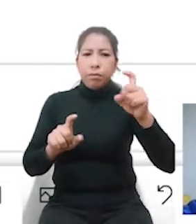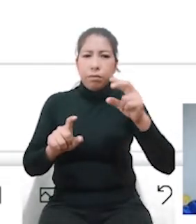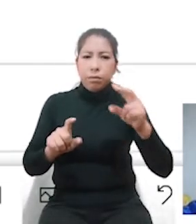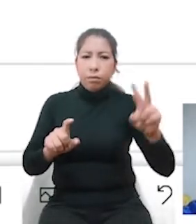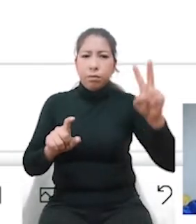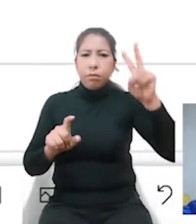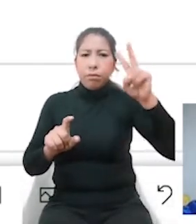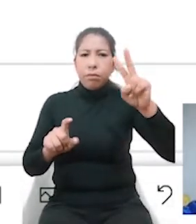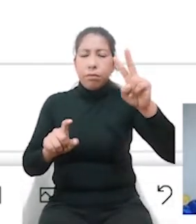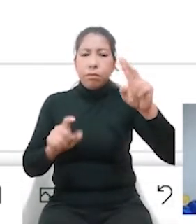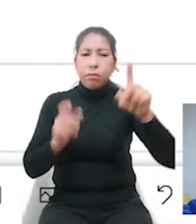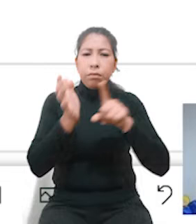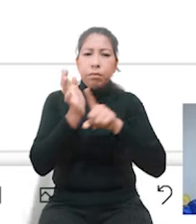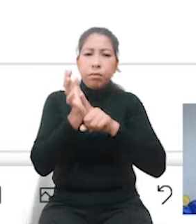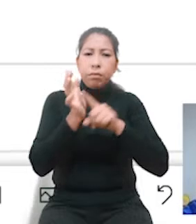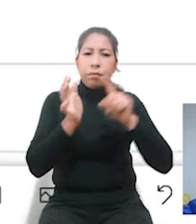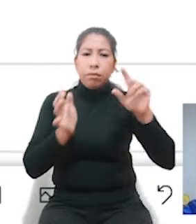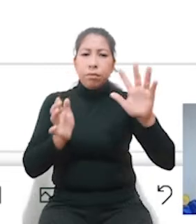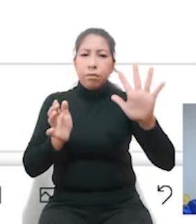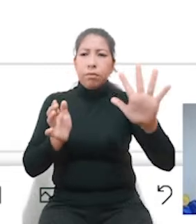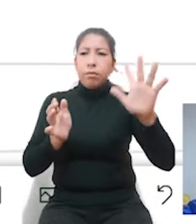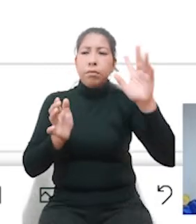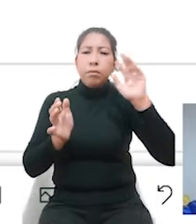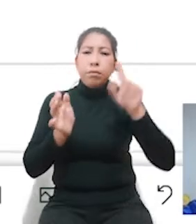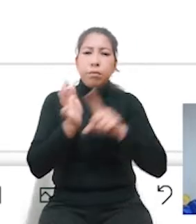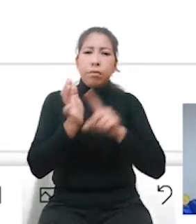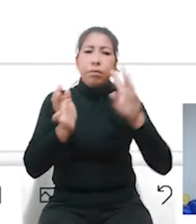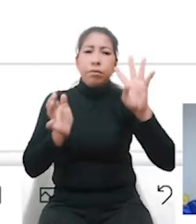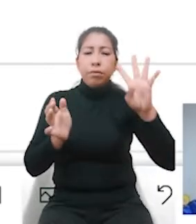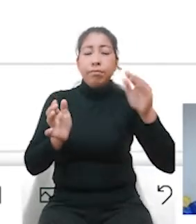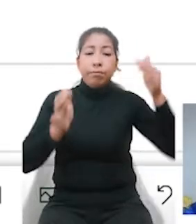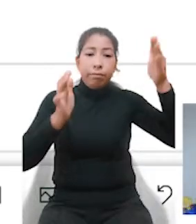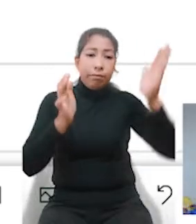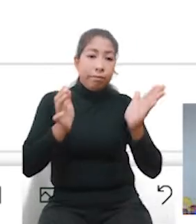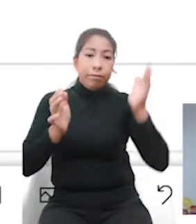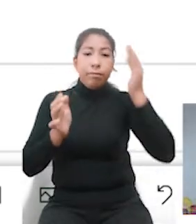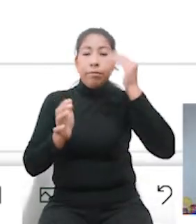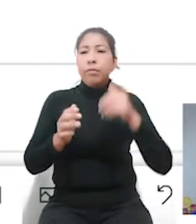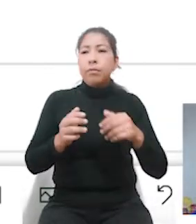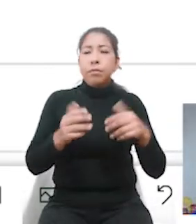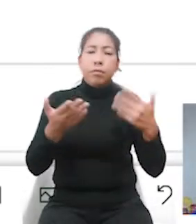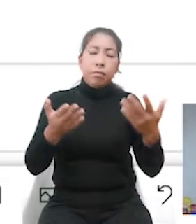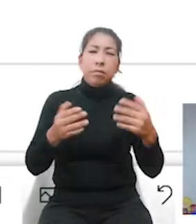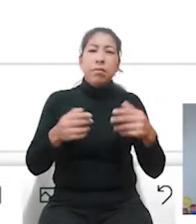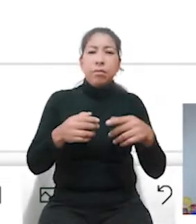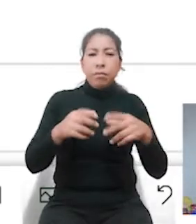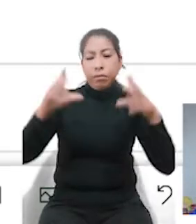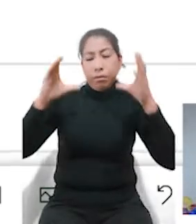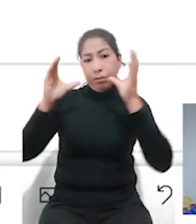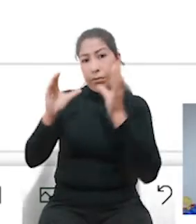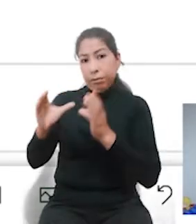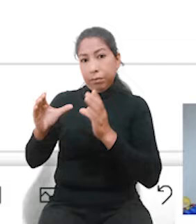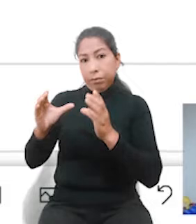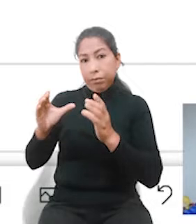al cuadrado menos 5x menos 4 paréntesis paréntesis. Este sería el